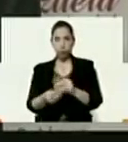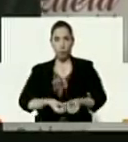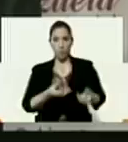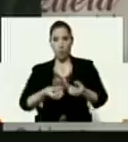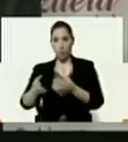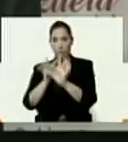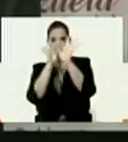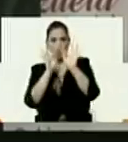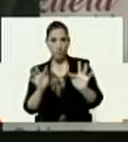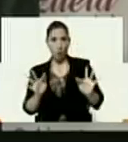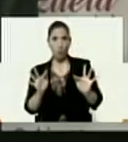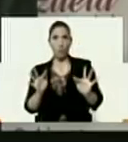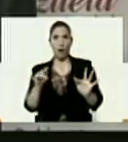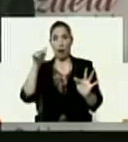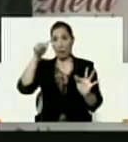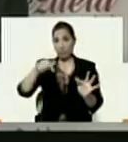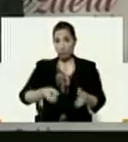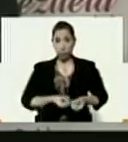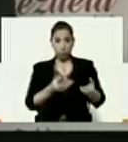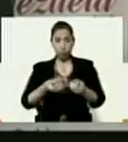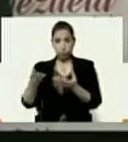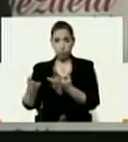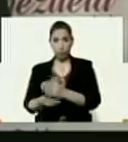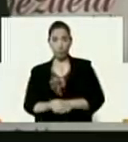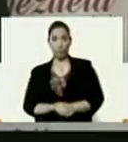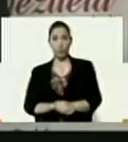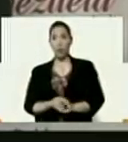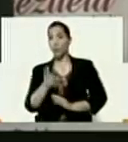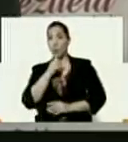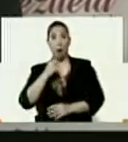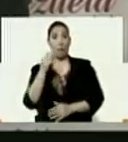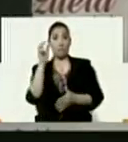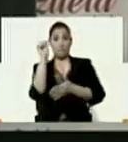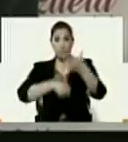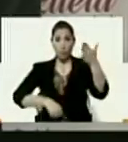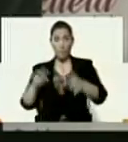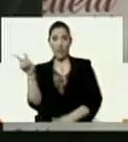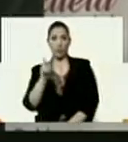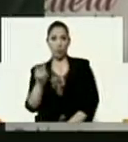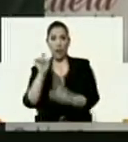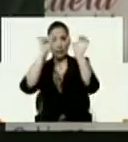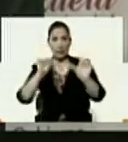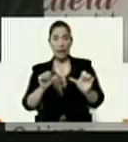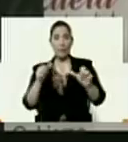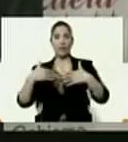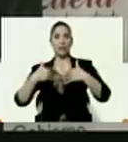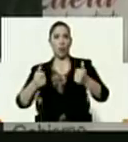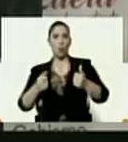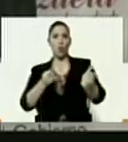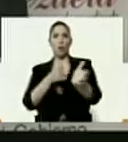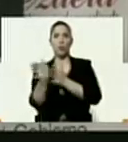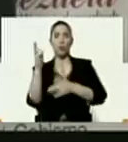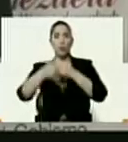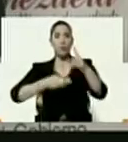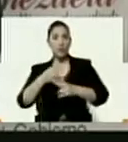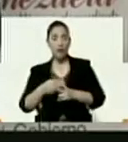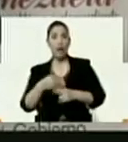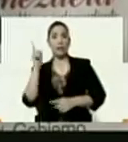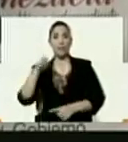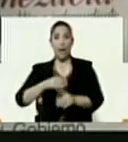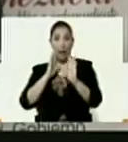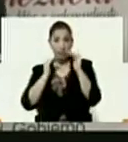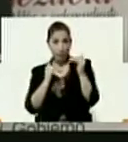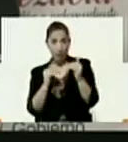manera casi gratuita. Si no contara Venezuela con el sistema de salud gratuito, universal, con lo que cuenta, que